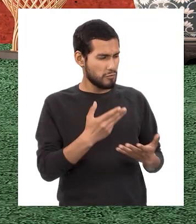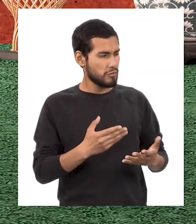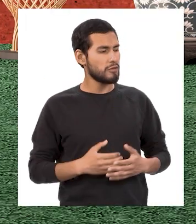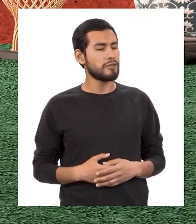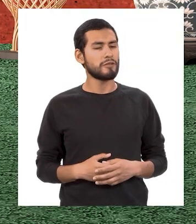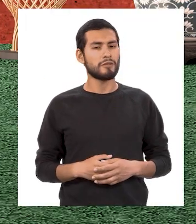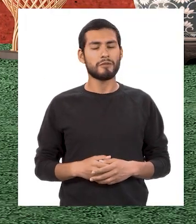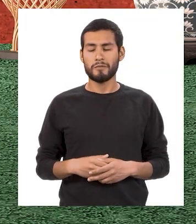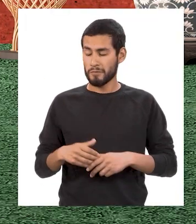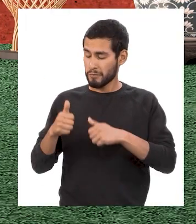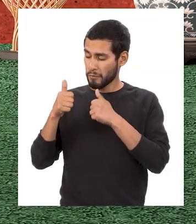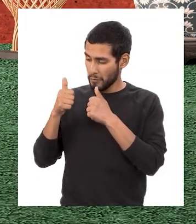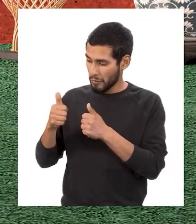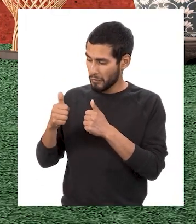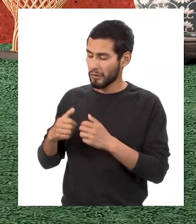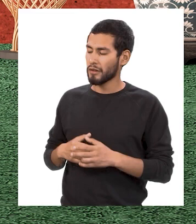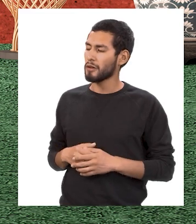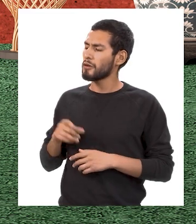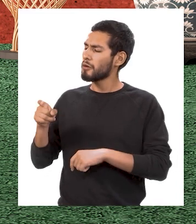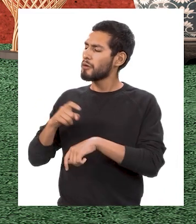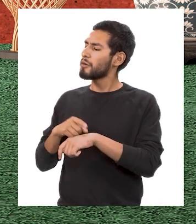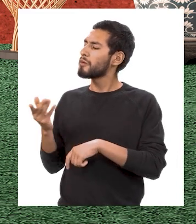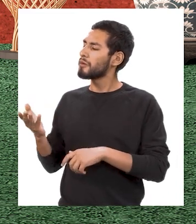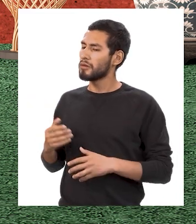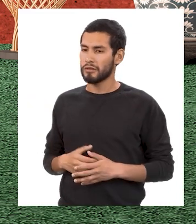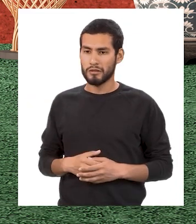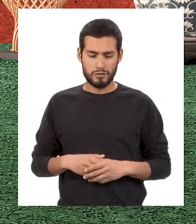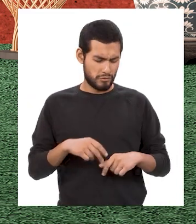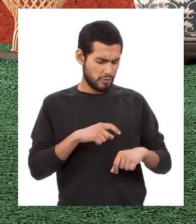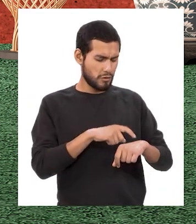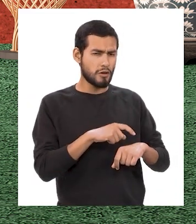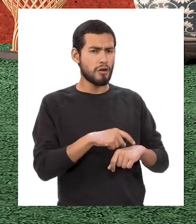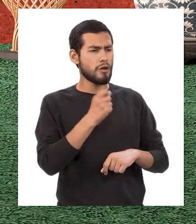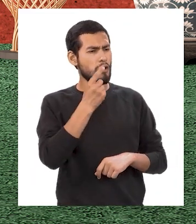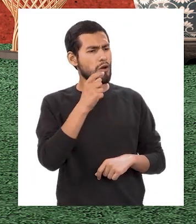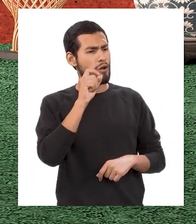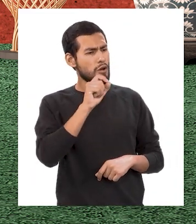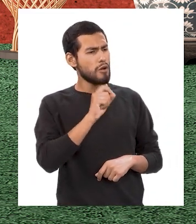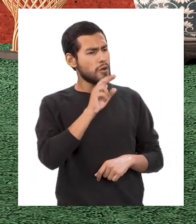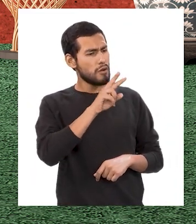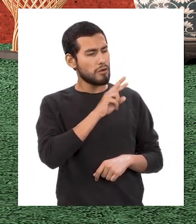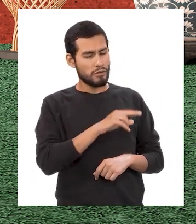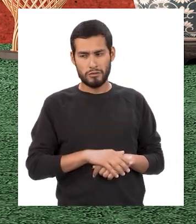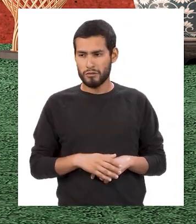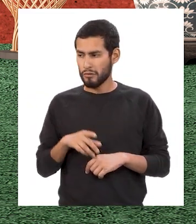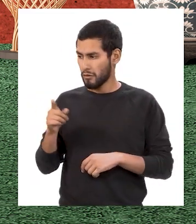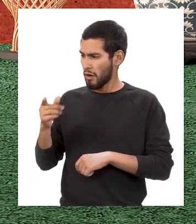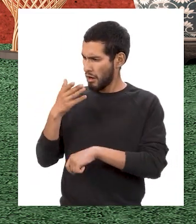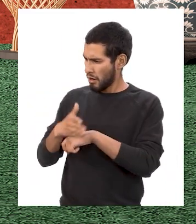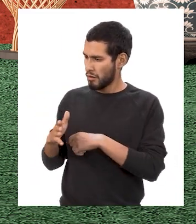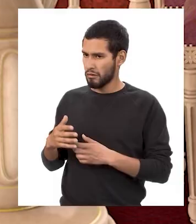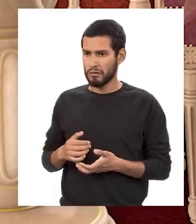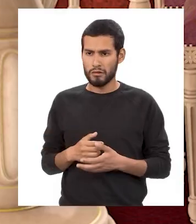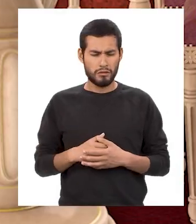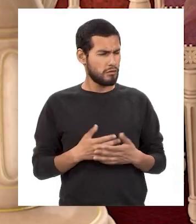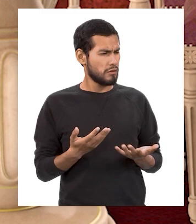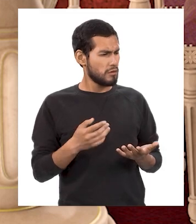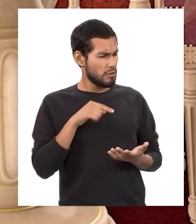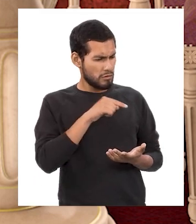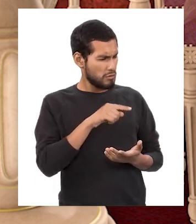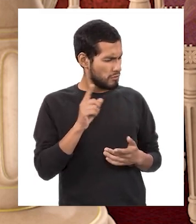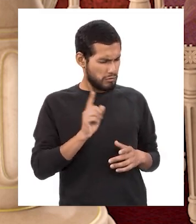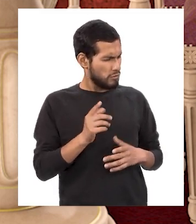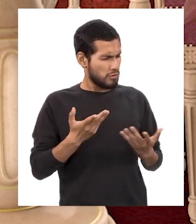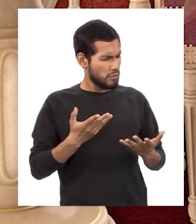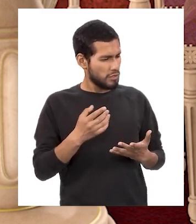monsieur. Bien. ¿Qué hora tiene? Son las 11:22. Va atrasado. Perdón usted,